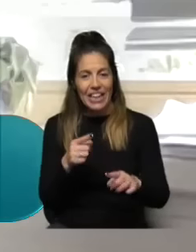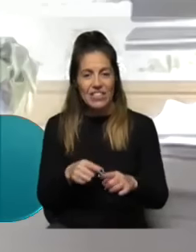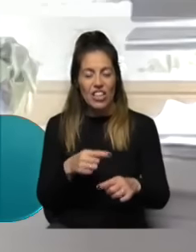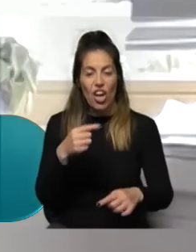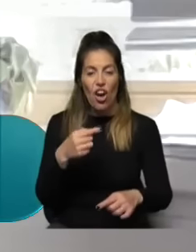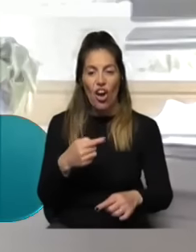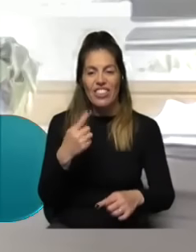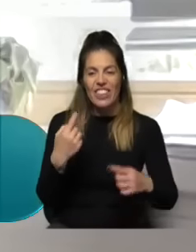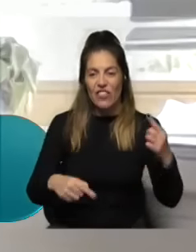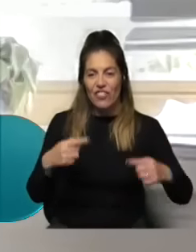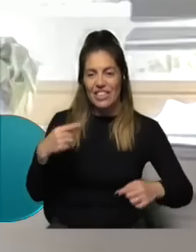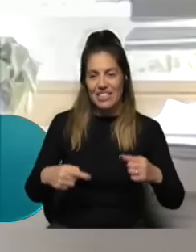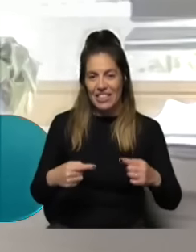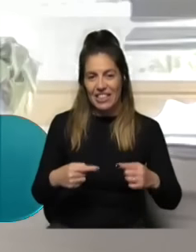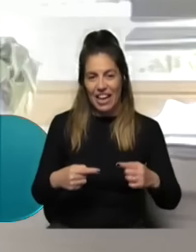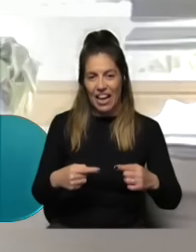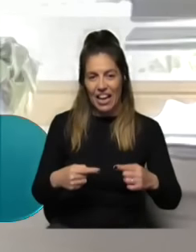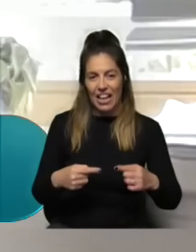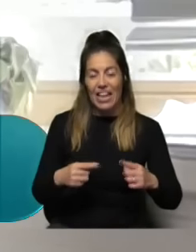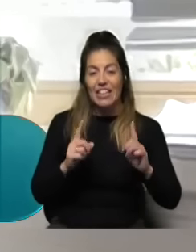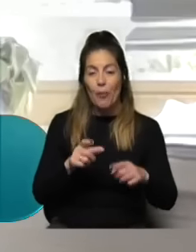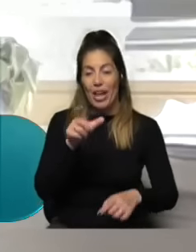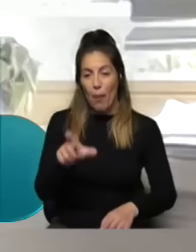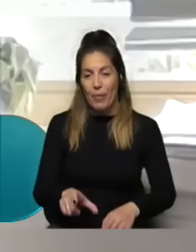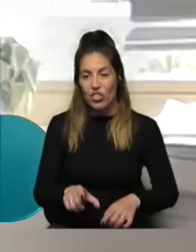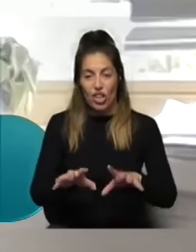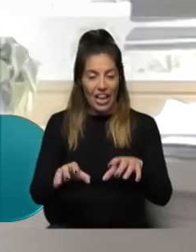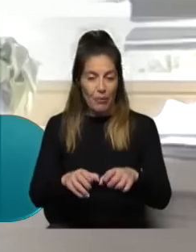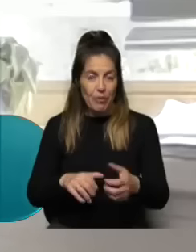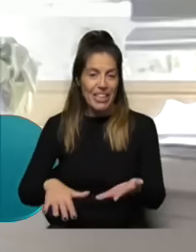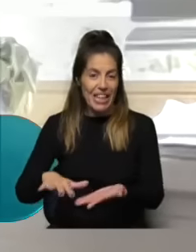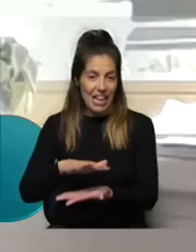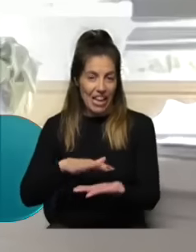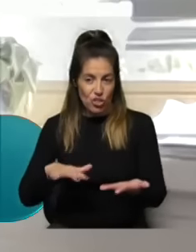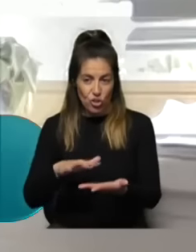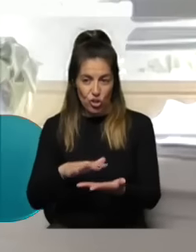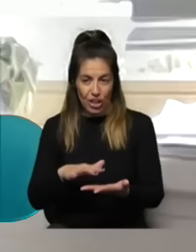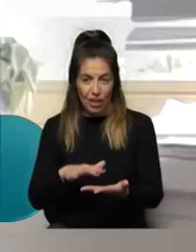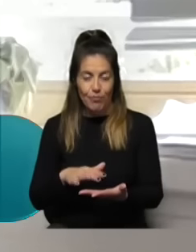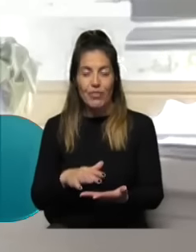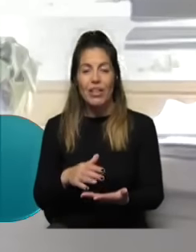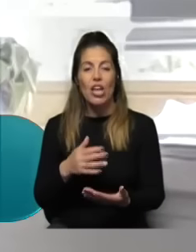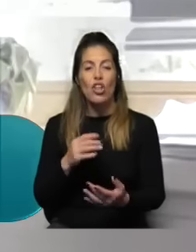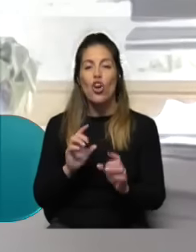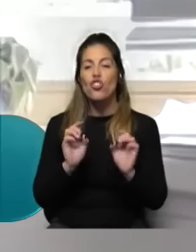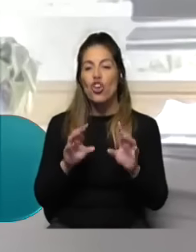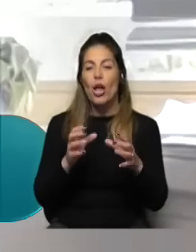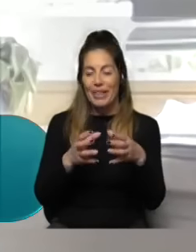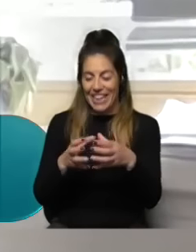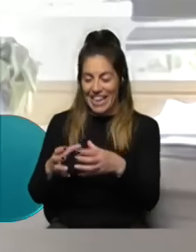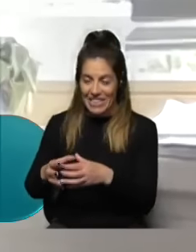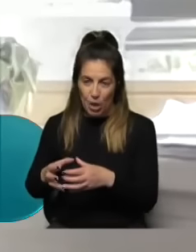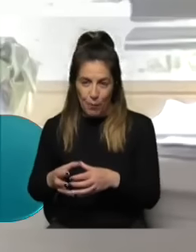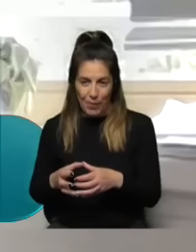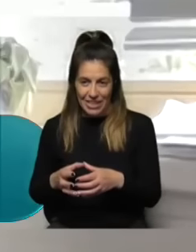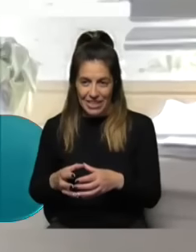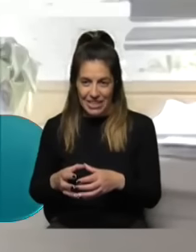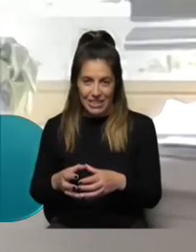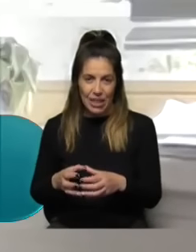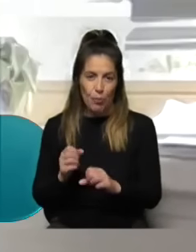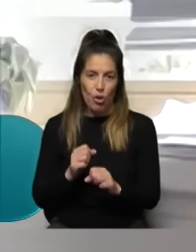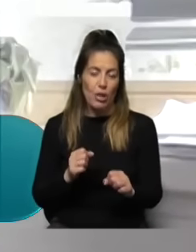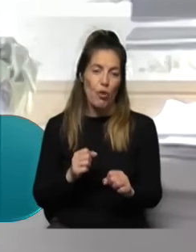diversidad acompañada de la gente que vive en la zona y vista desde ese punto de vista, ¿no? No solo las especies o como les podremos llamar